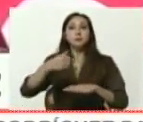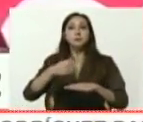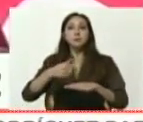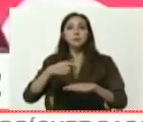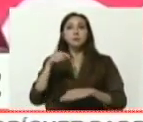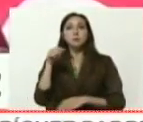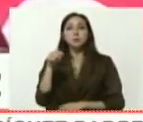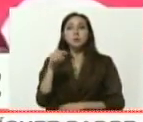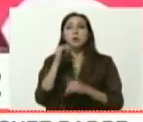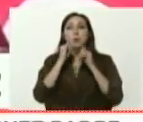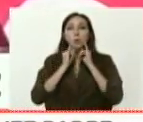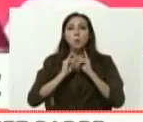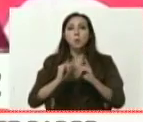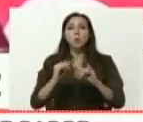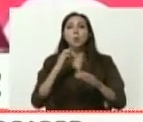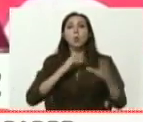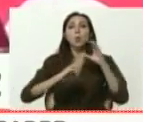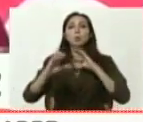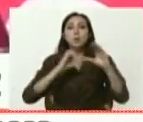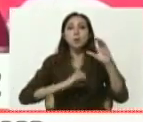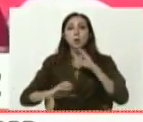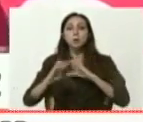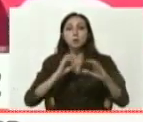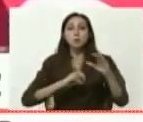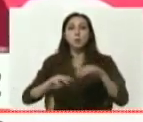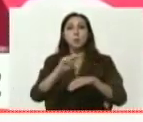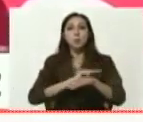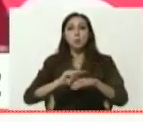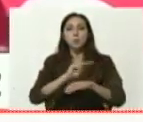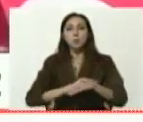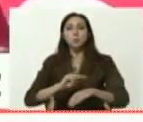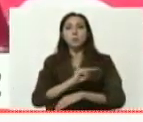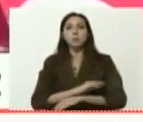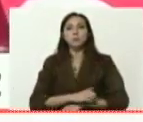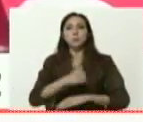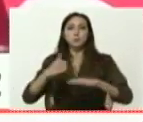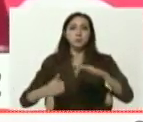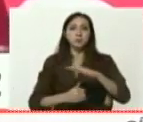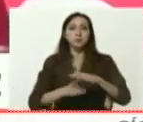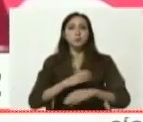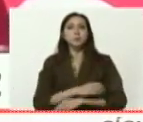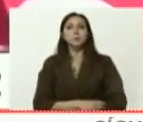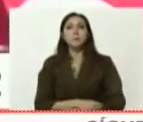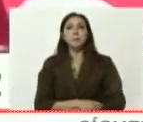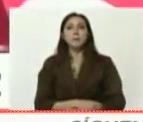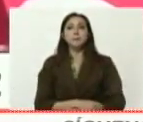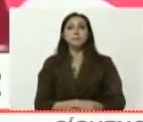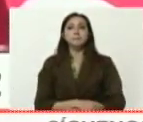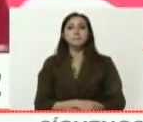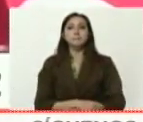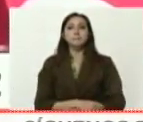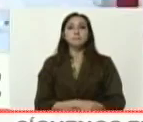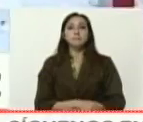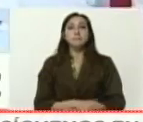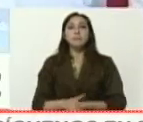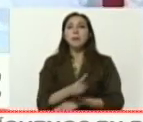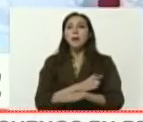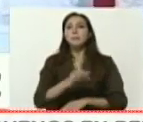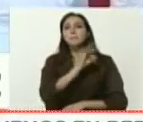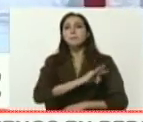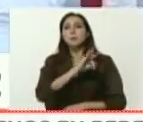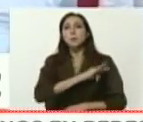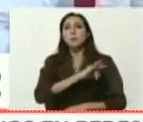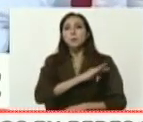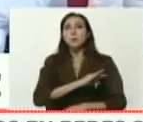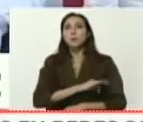la Información aquí presente. Miembros de la Liga Socialista. La Liga Socialista ya cumplió